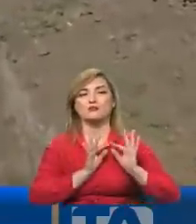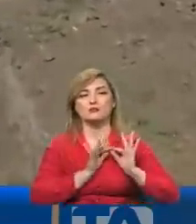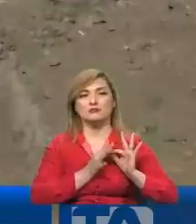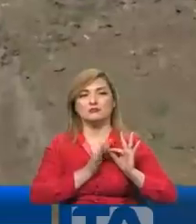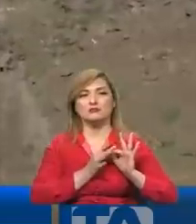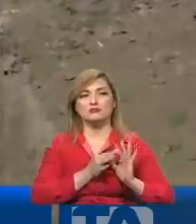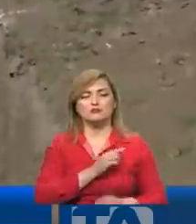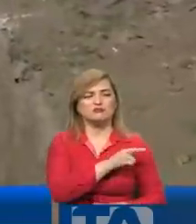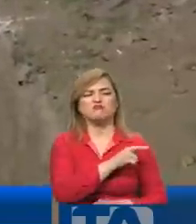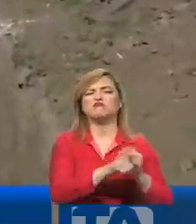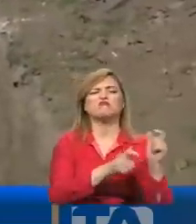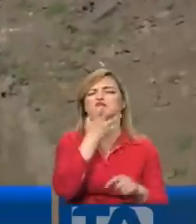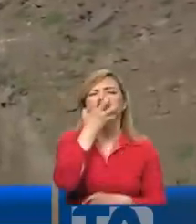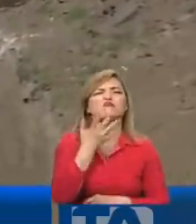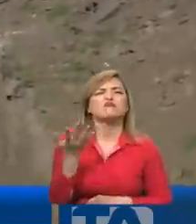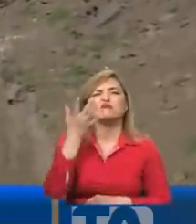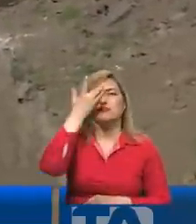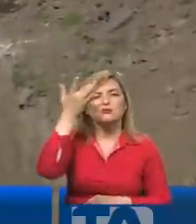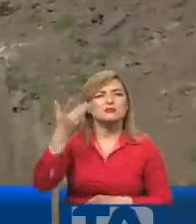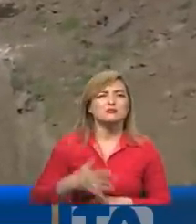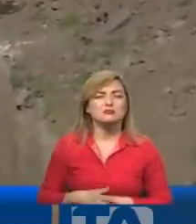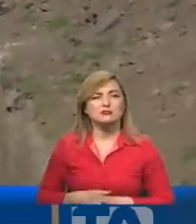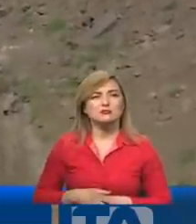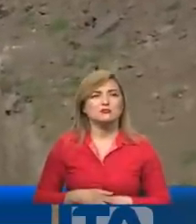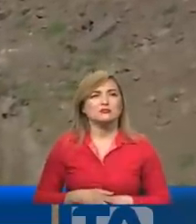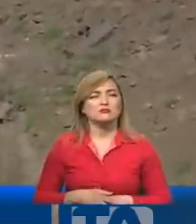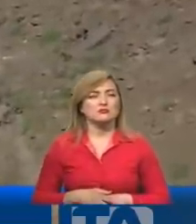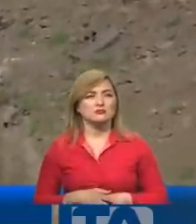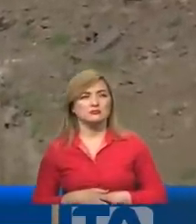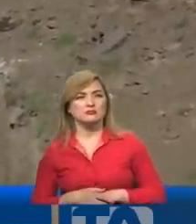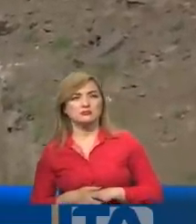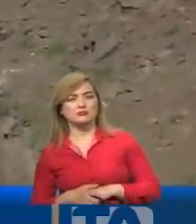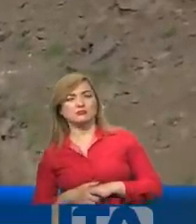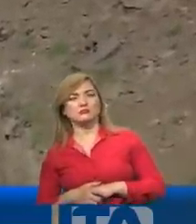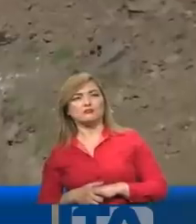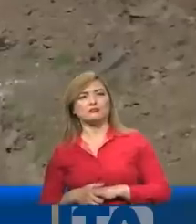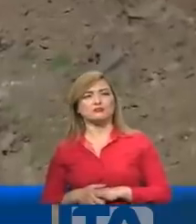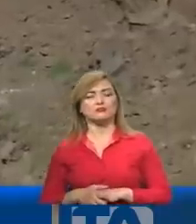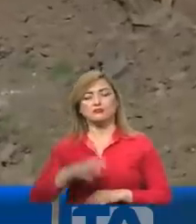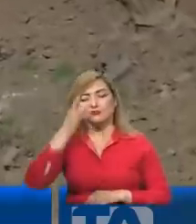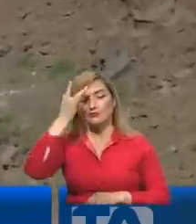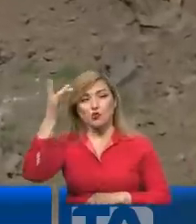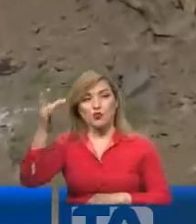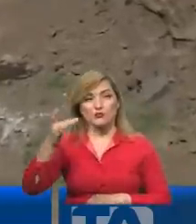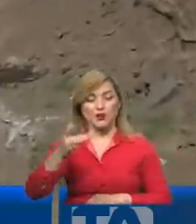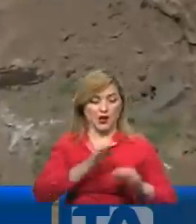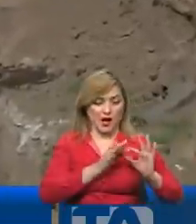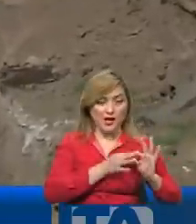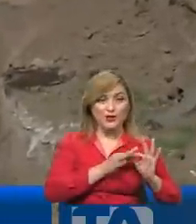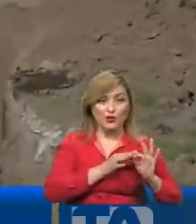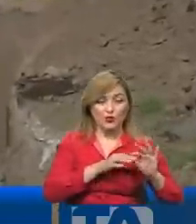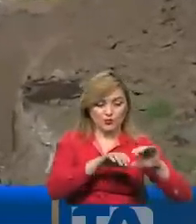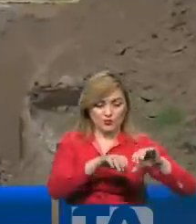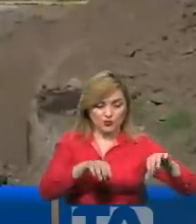molestia precisamente es de los vecinos por el tema de que ellos dicen que por qué no se saca la tubería de Calderón para